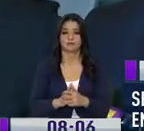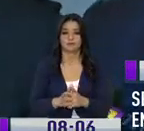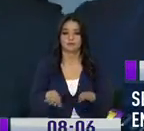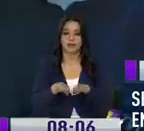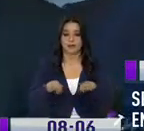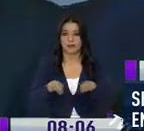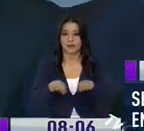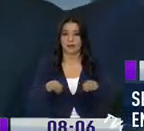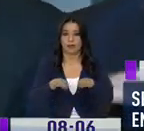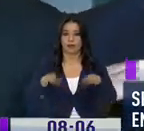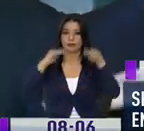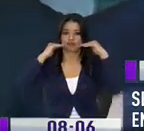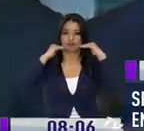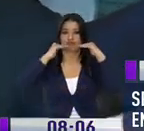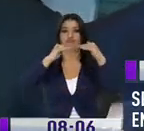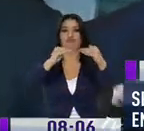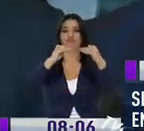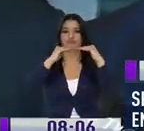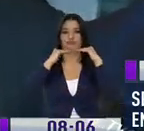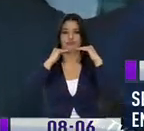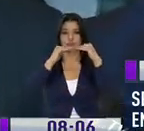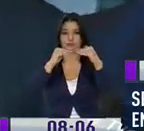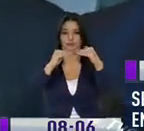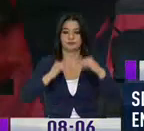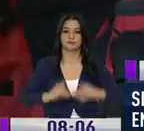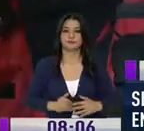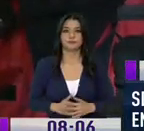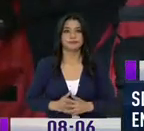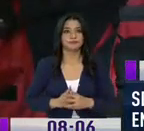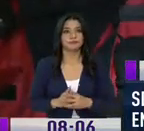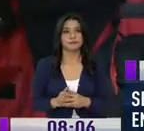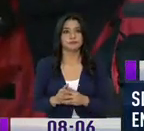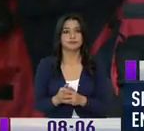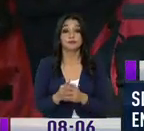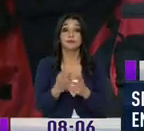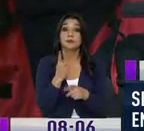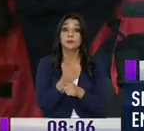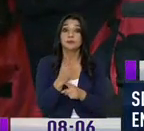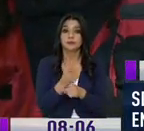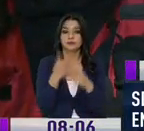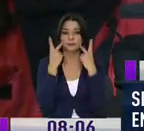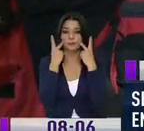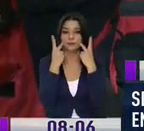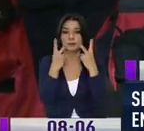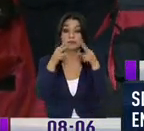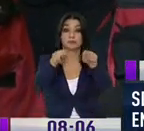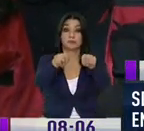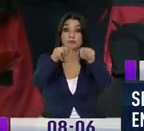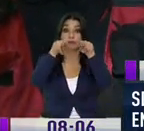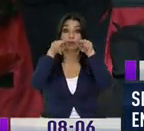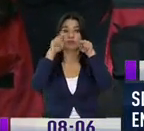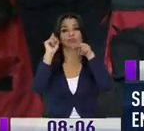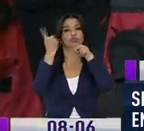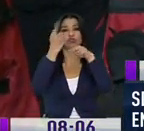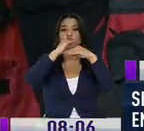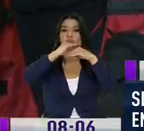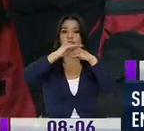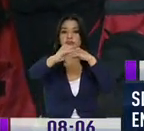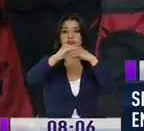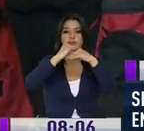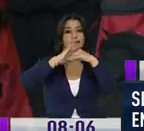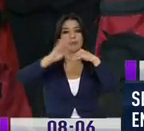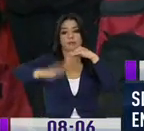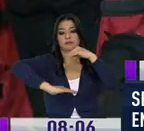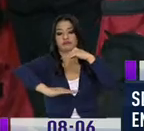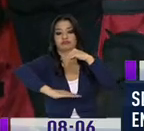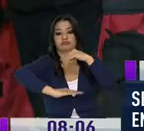bajo la losa del puente. Constatando que El puente ya solo se encuentra en sus